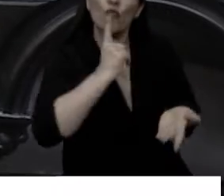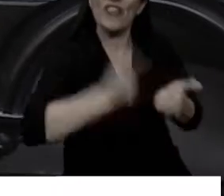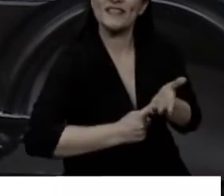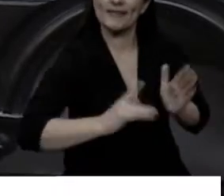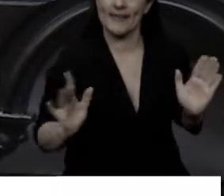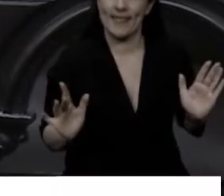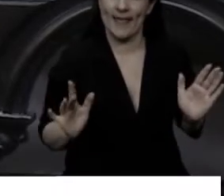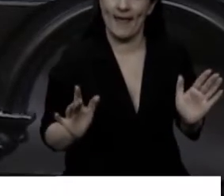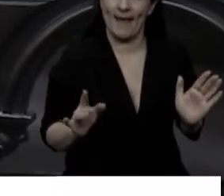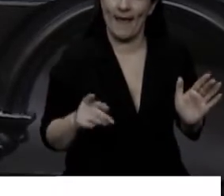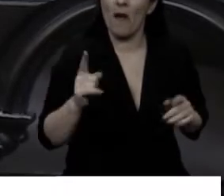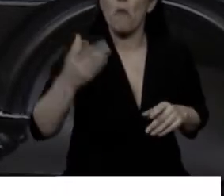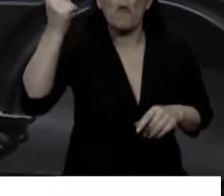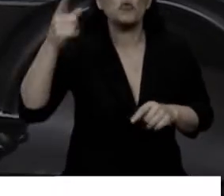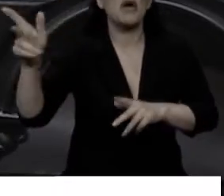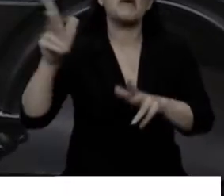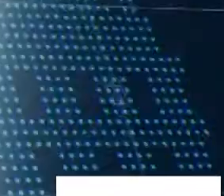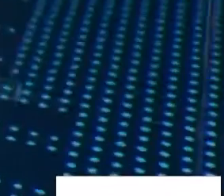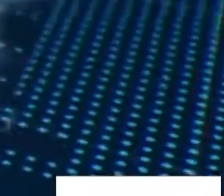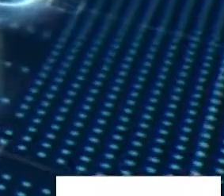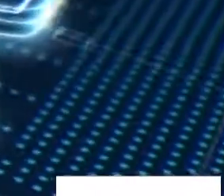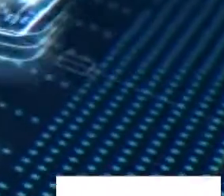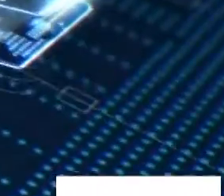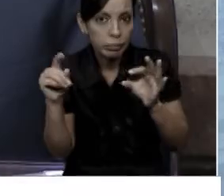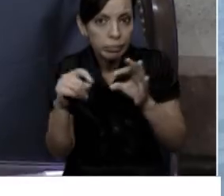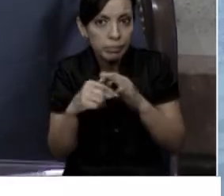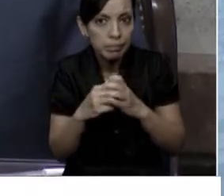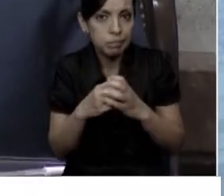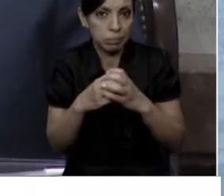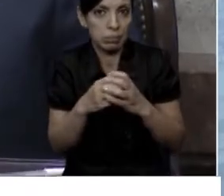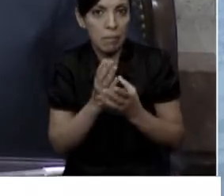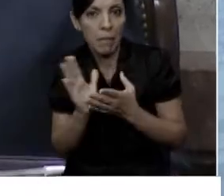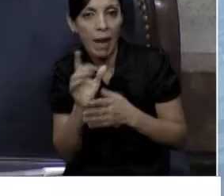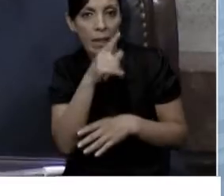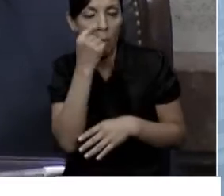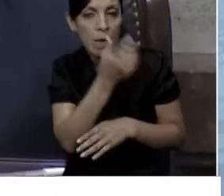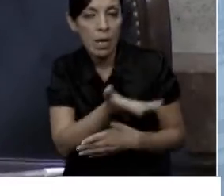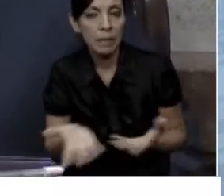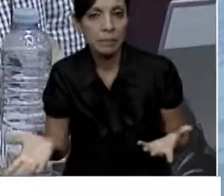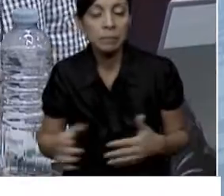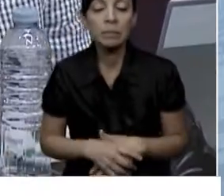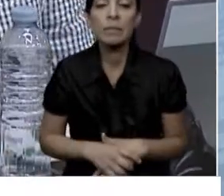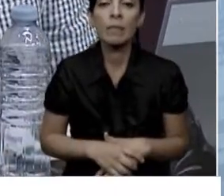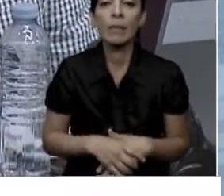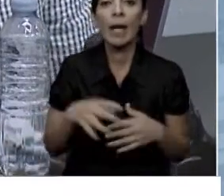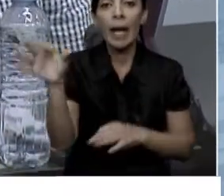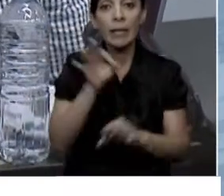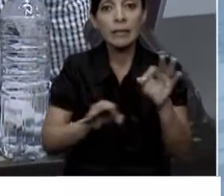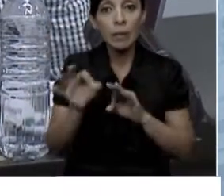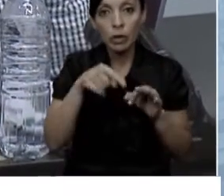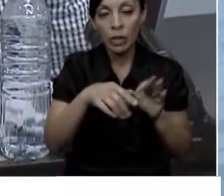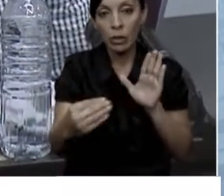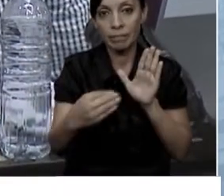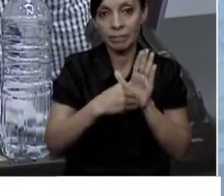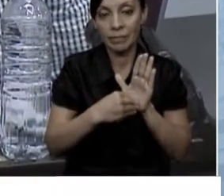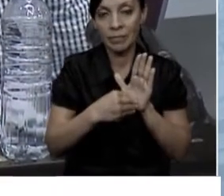lo contrario a lo que muchas veces se nos dice. La verdad es que en este proyecto, por ejemplo, se